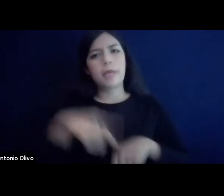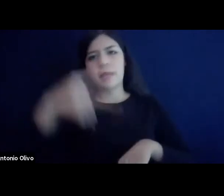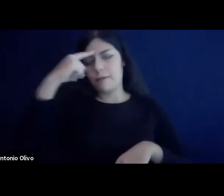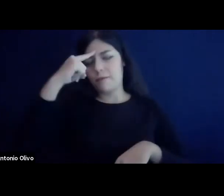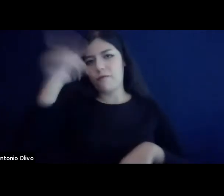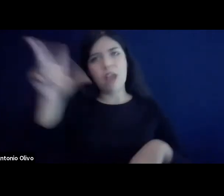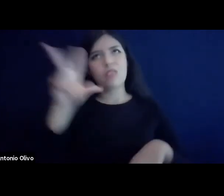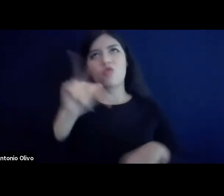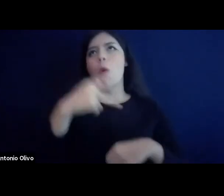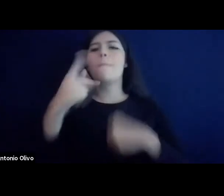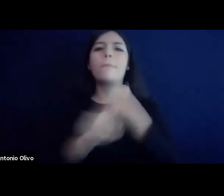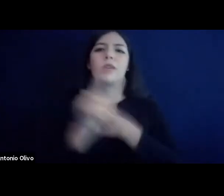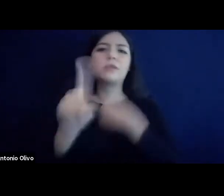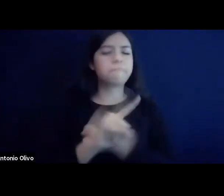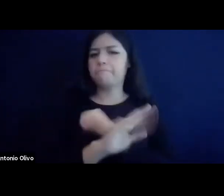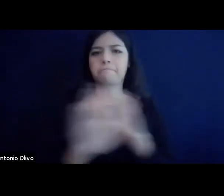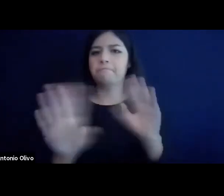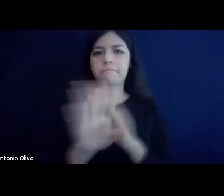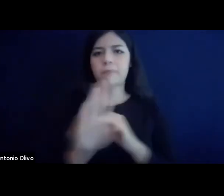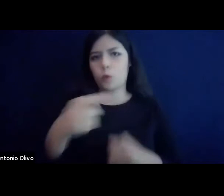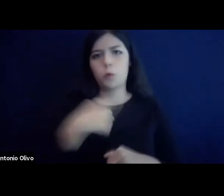las aulas de la planta baja